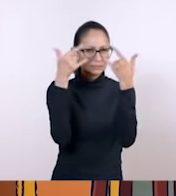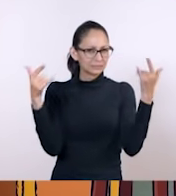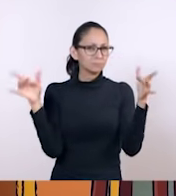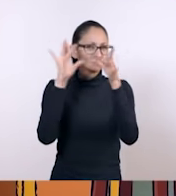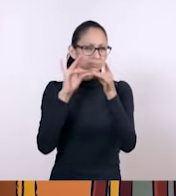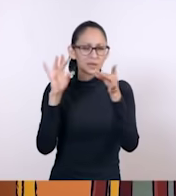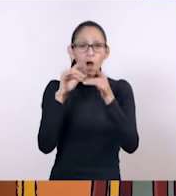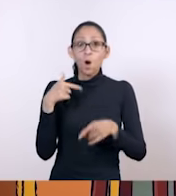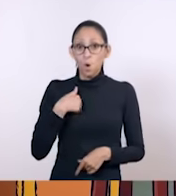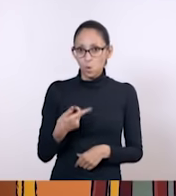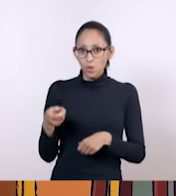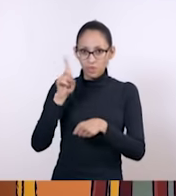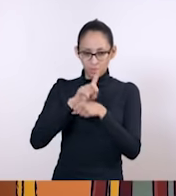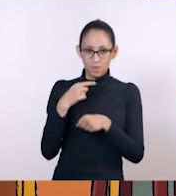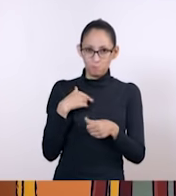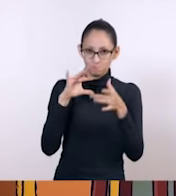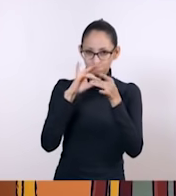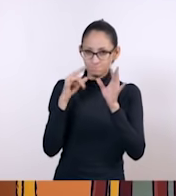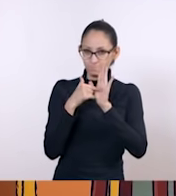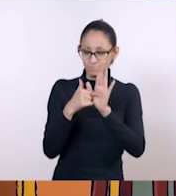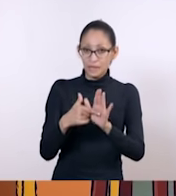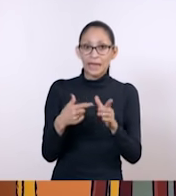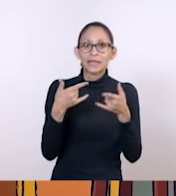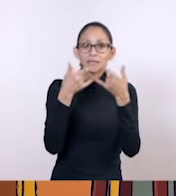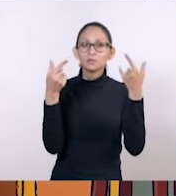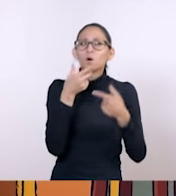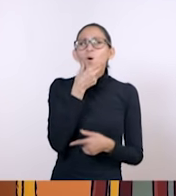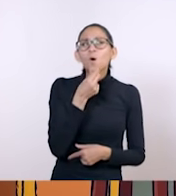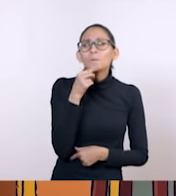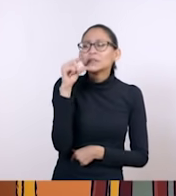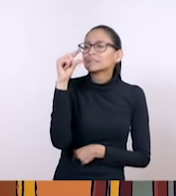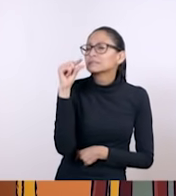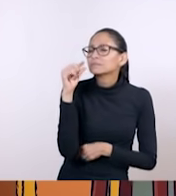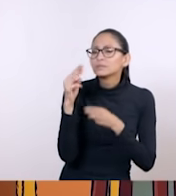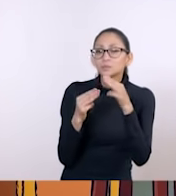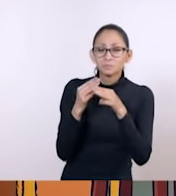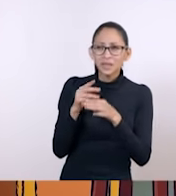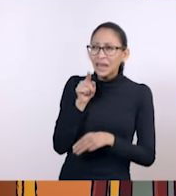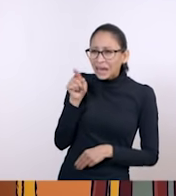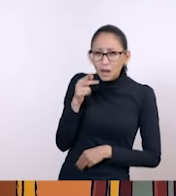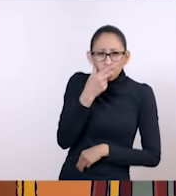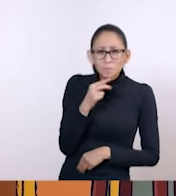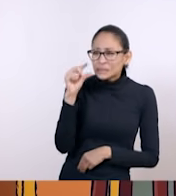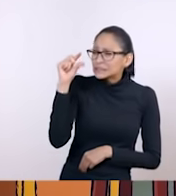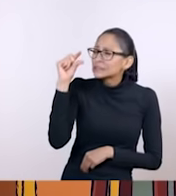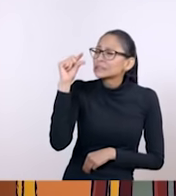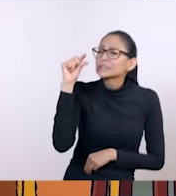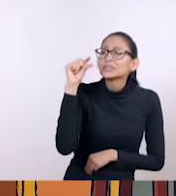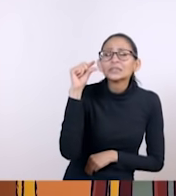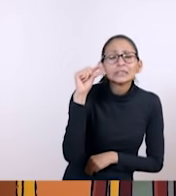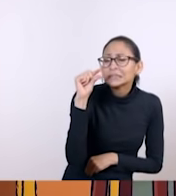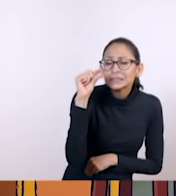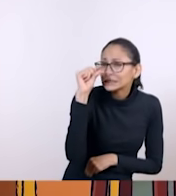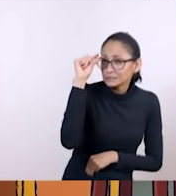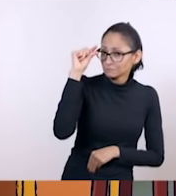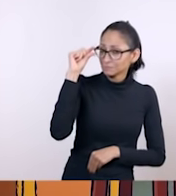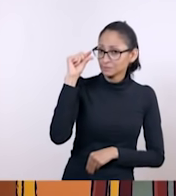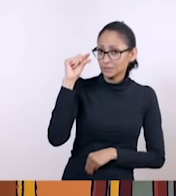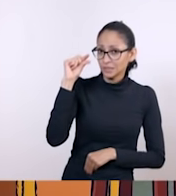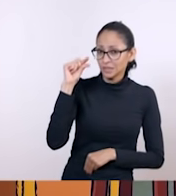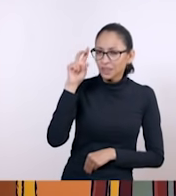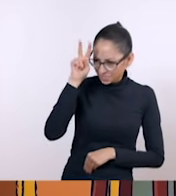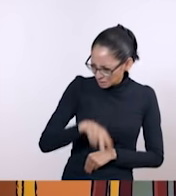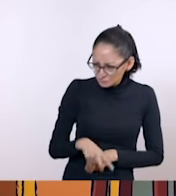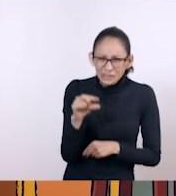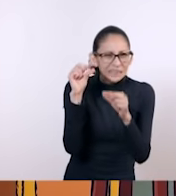traigo un cuento bien especial. El hombre más chiquito del mundo. Uy, no saben, es que era tan chiquito, pero tan chiquito, chiquititititito.